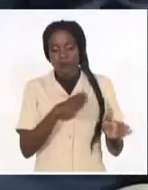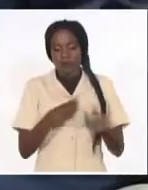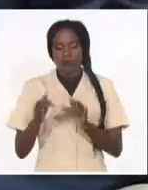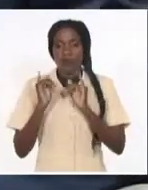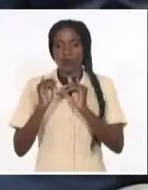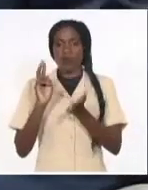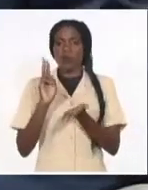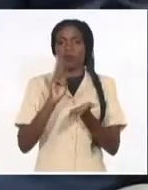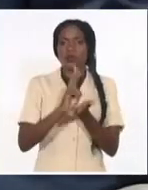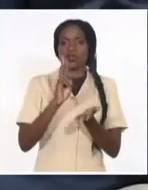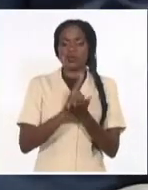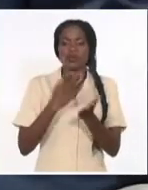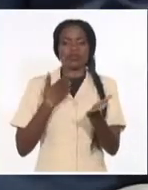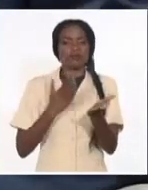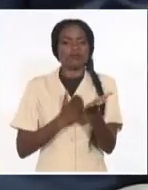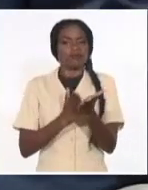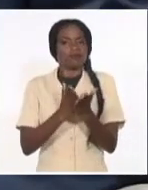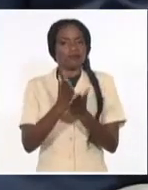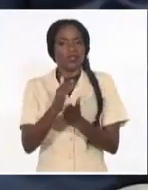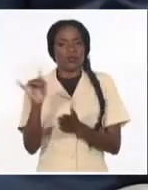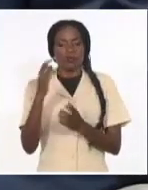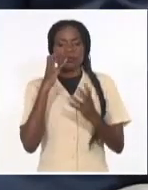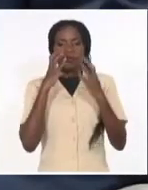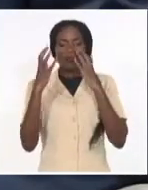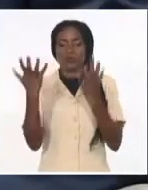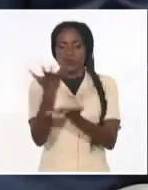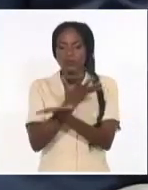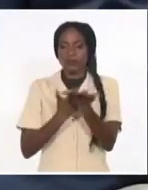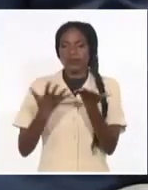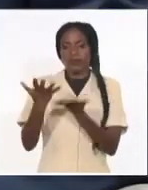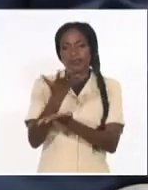visita como una continuidad también al importante intercambio